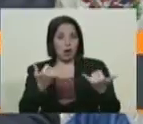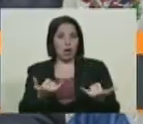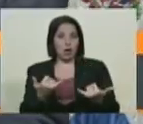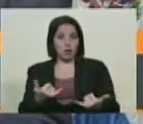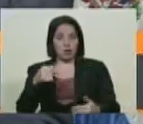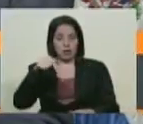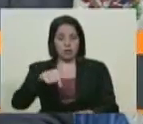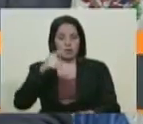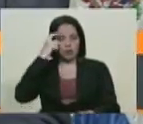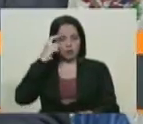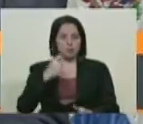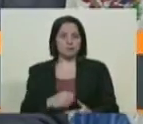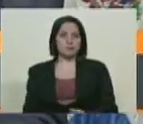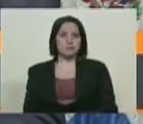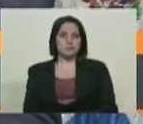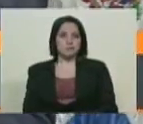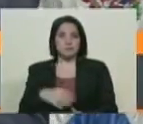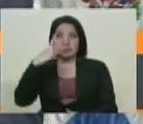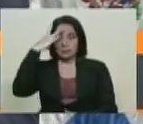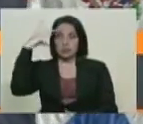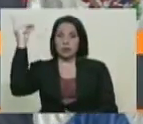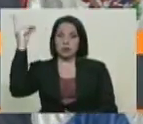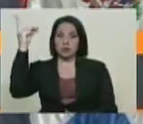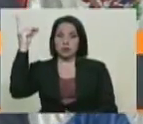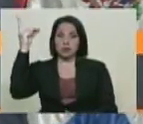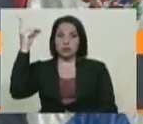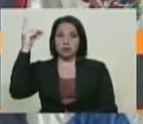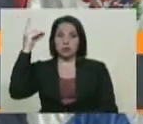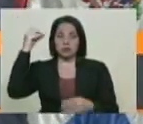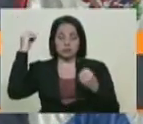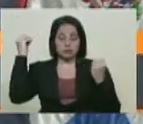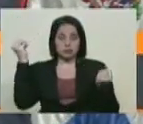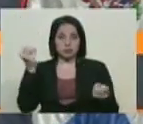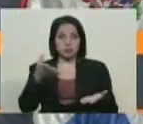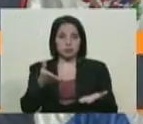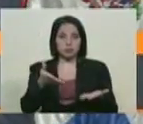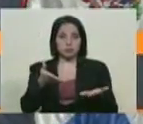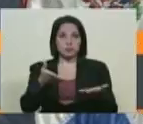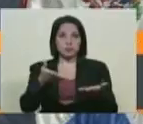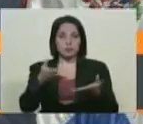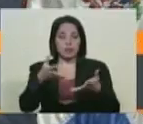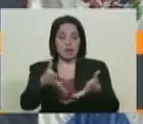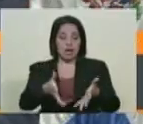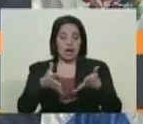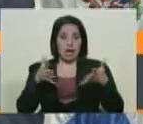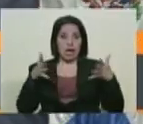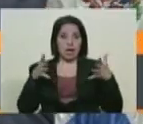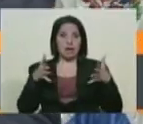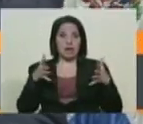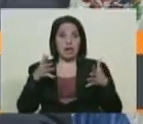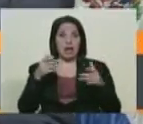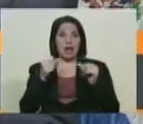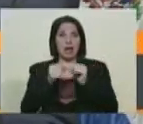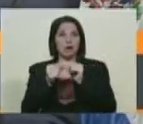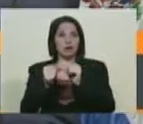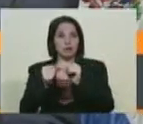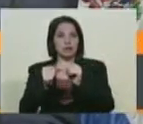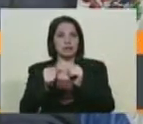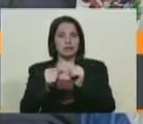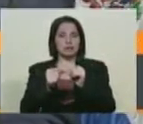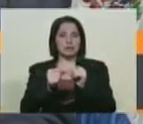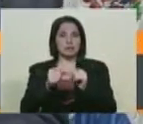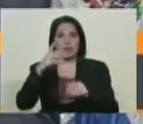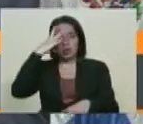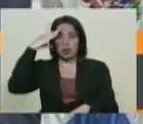hoy. Dios concede premio a la constancia.